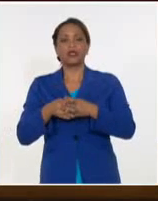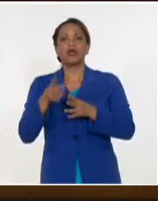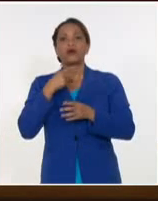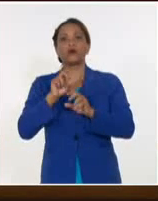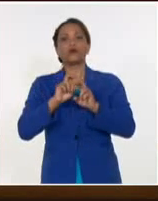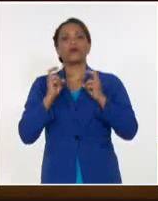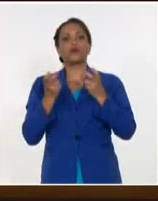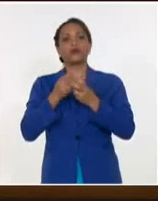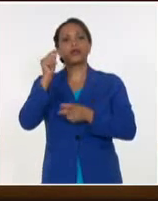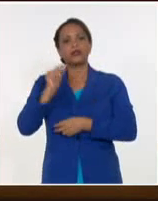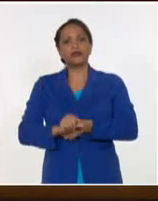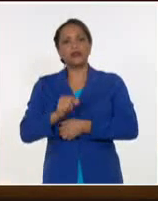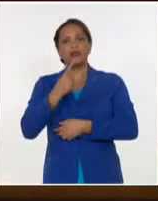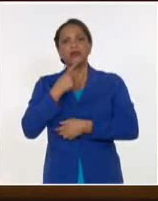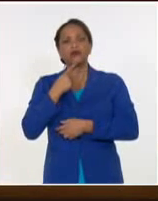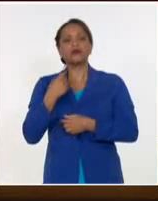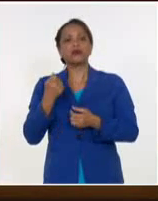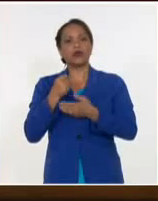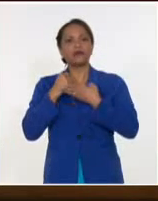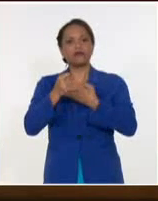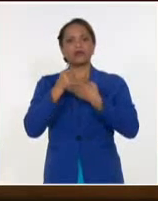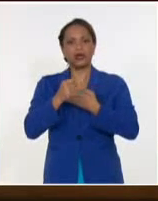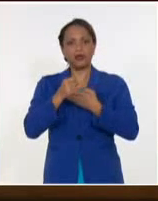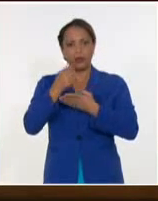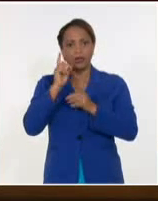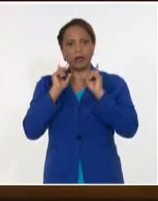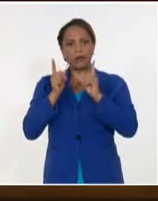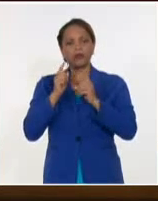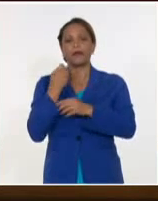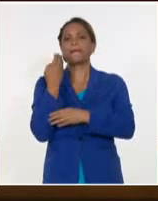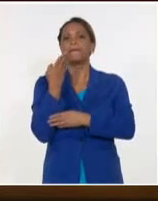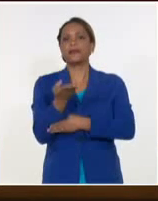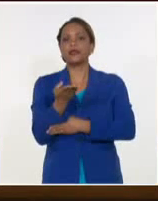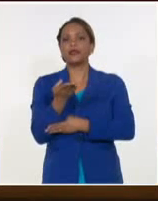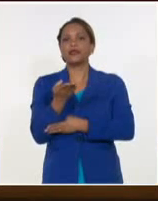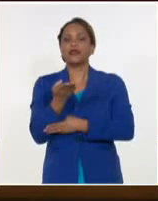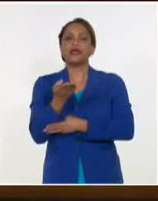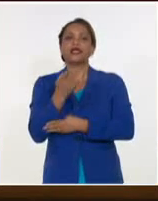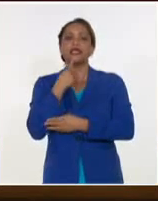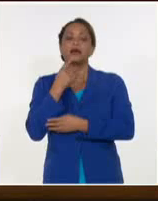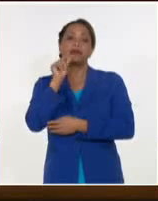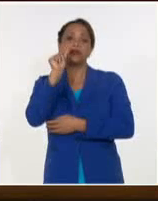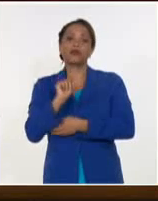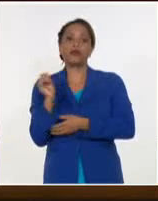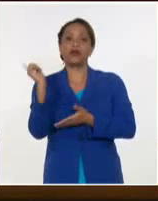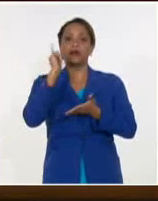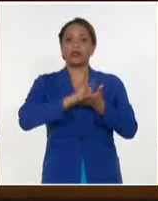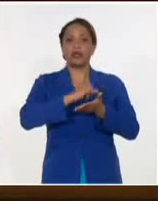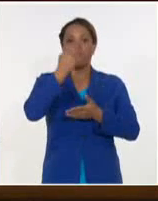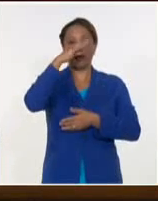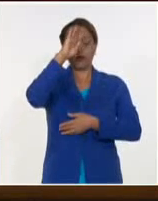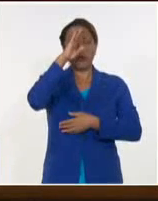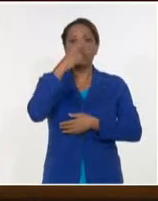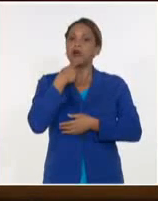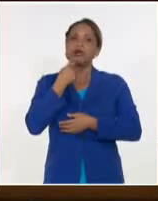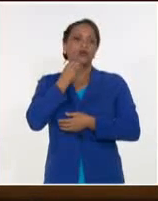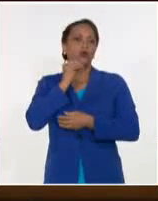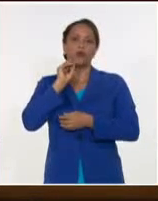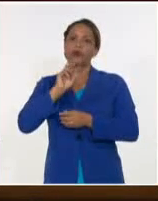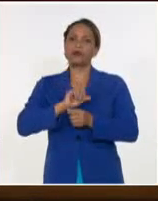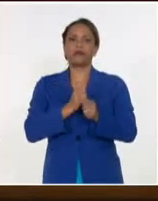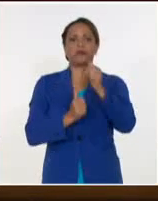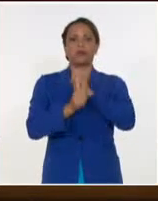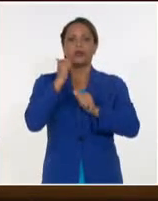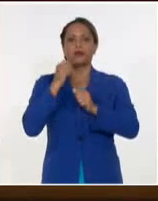muy influyente en la política de ese país está exigiendo que pierdan su estatus de refugiados aquellos que regresan a Cuba